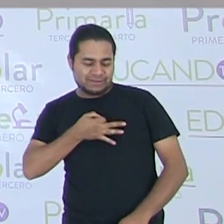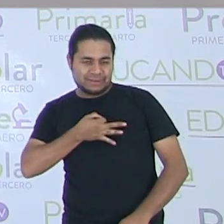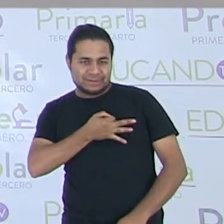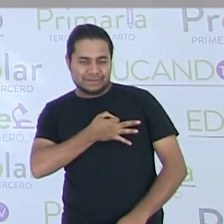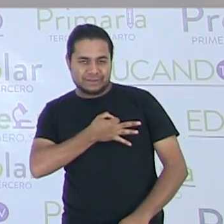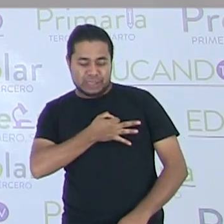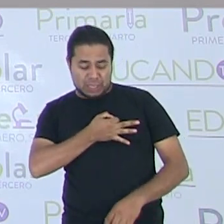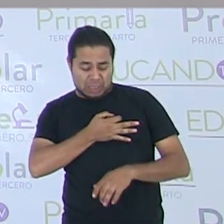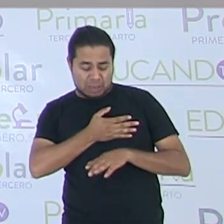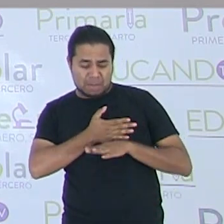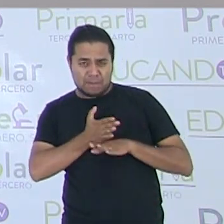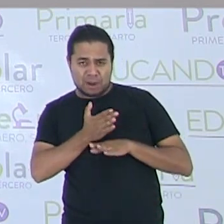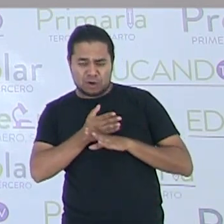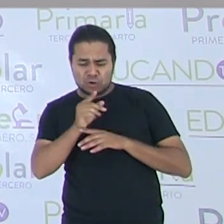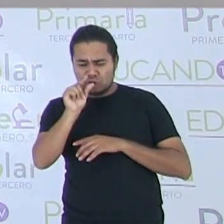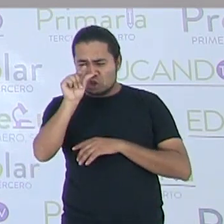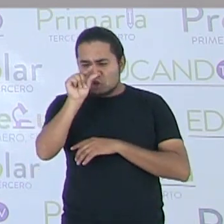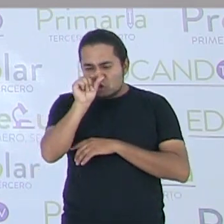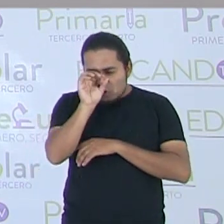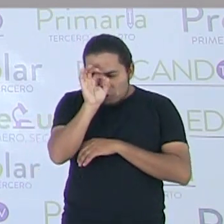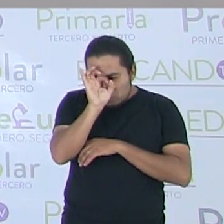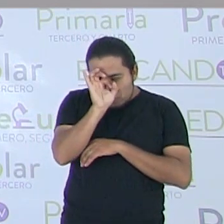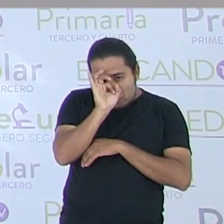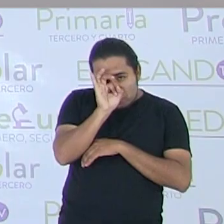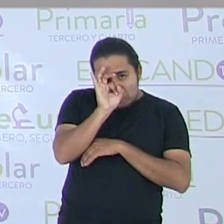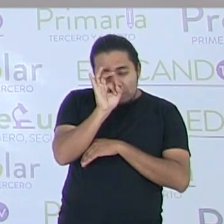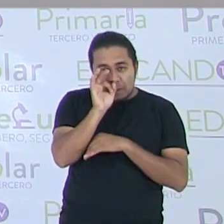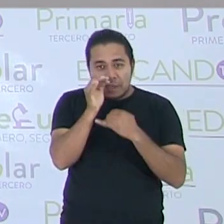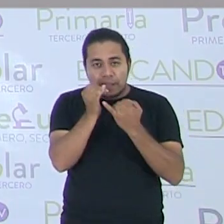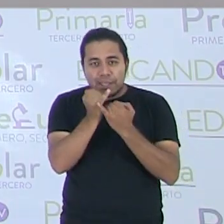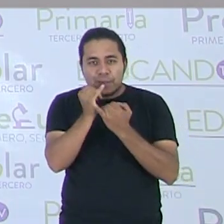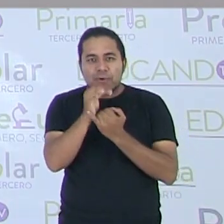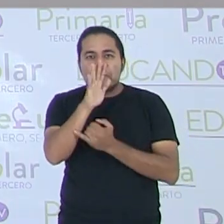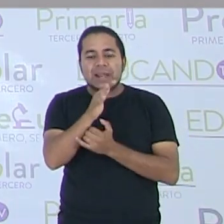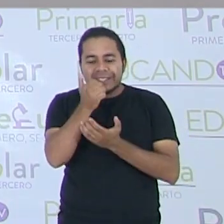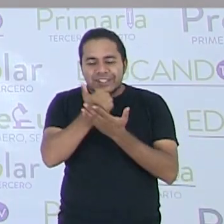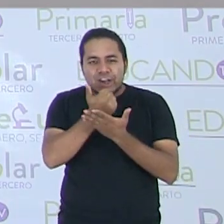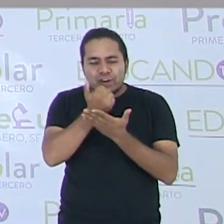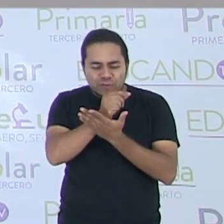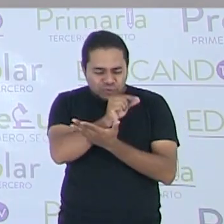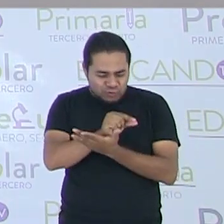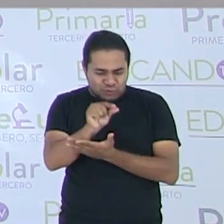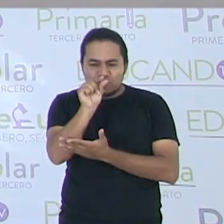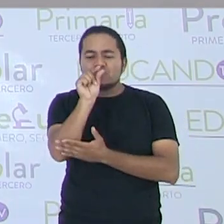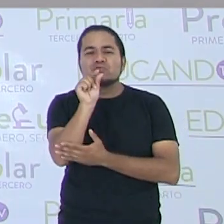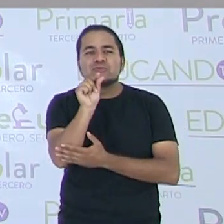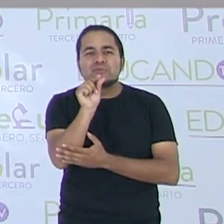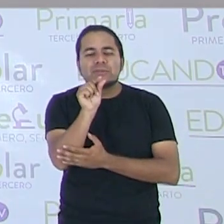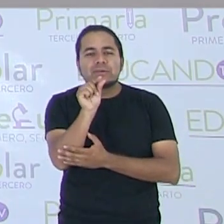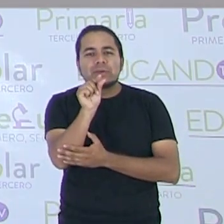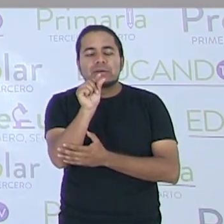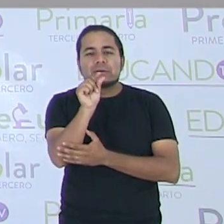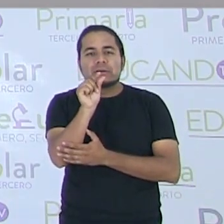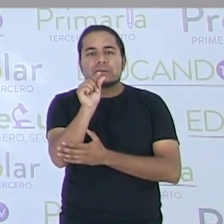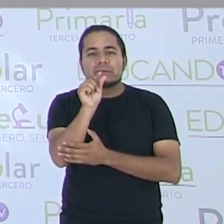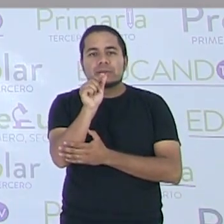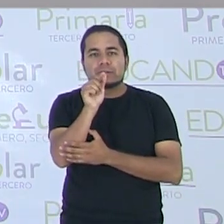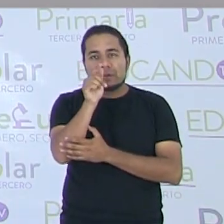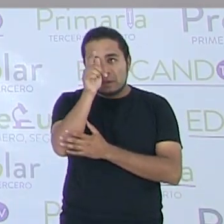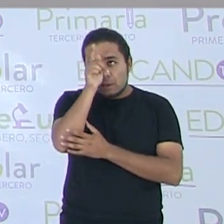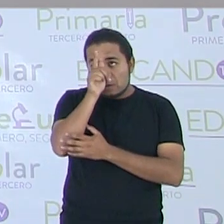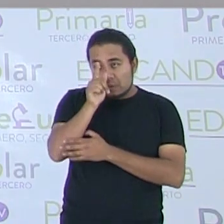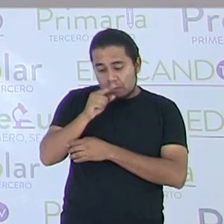Era blanco y pequeñito, como el grano del arroz. De la luz lo